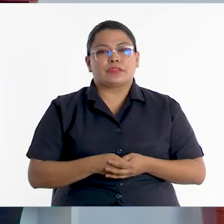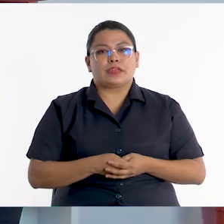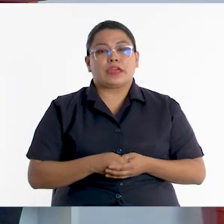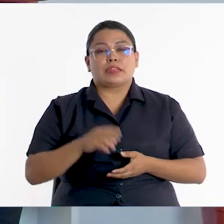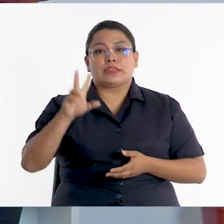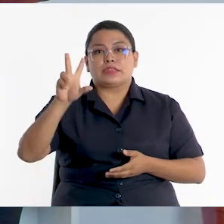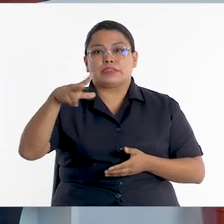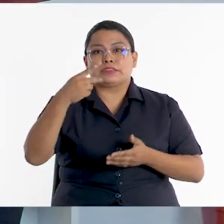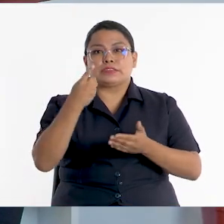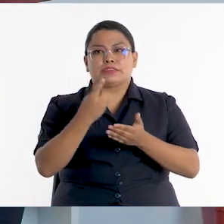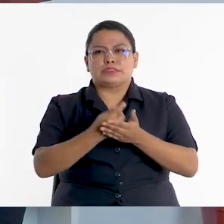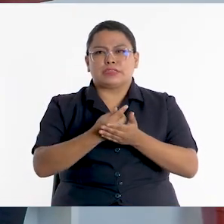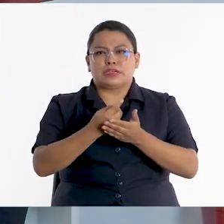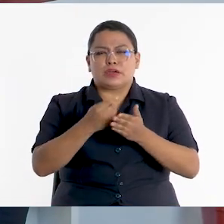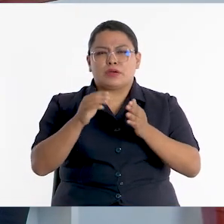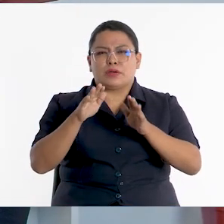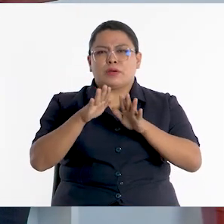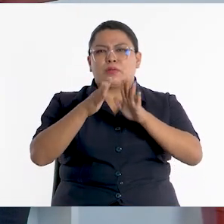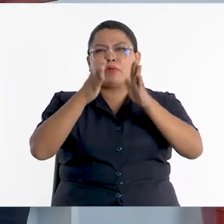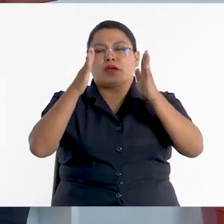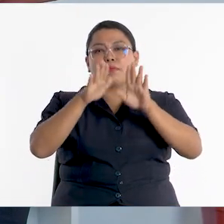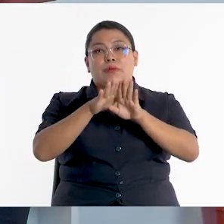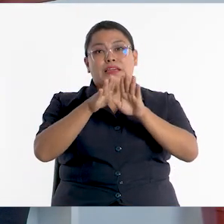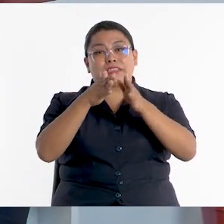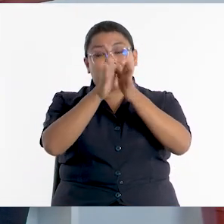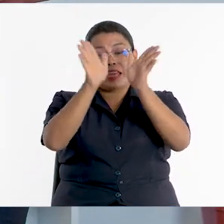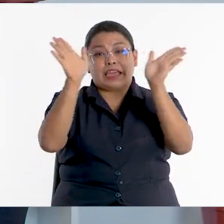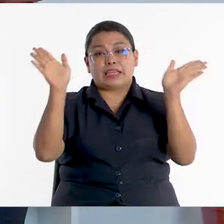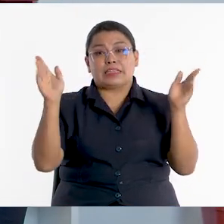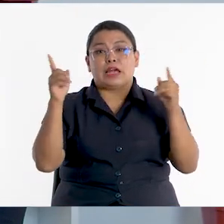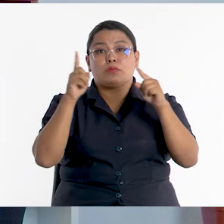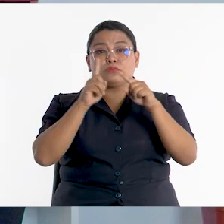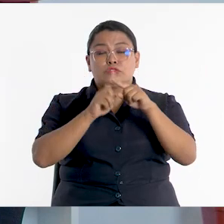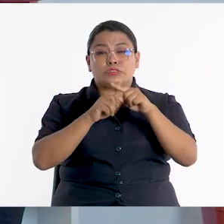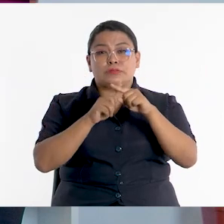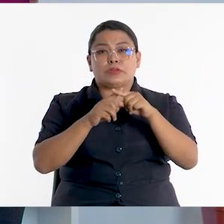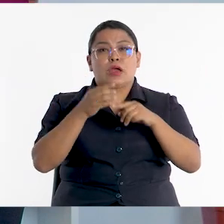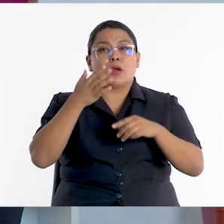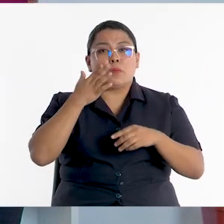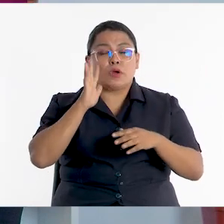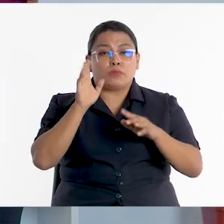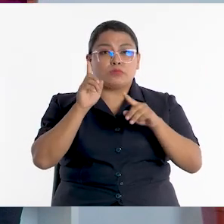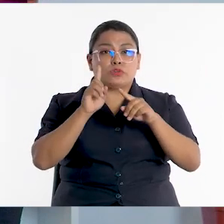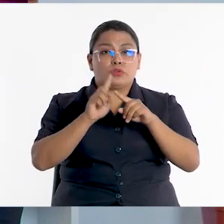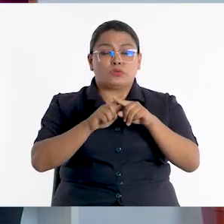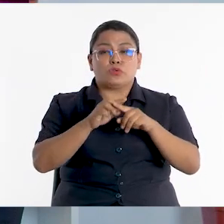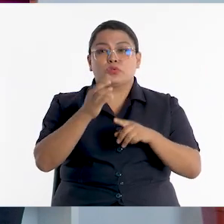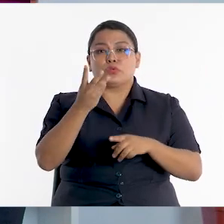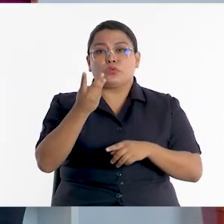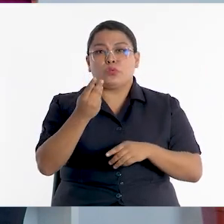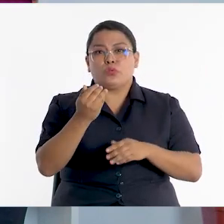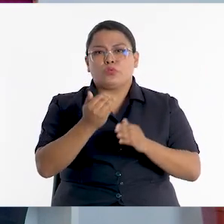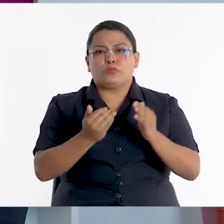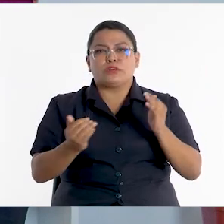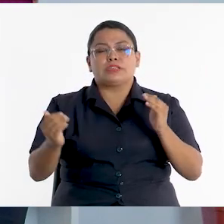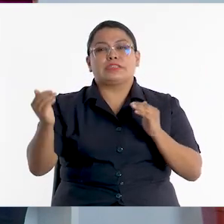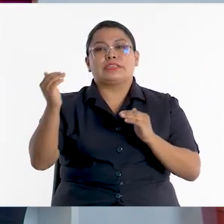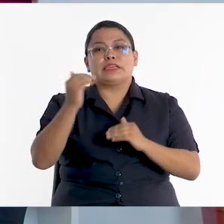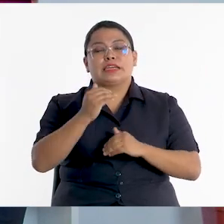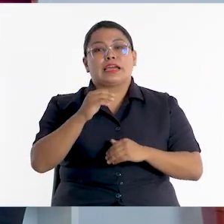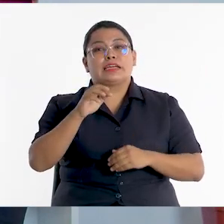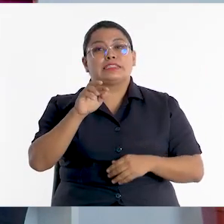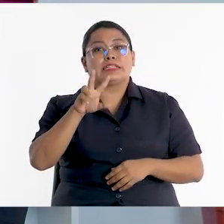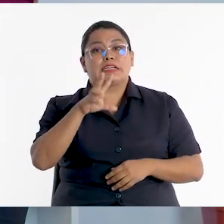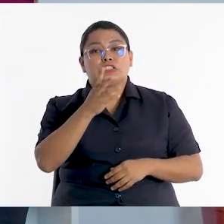En tercer grado se amplía el abordaje de las multiplicaciones para los casos cuando el multiplicando es hasta de